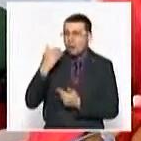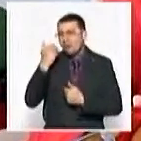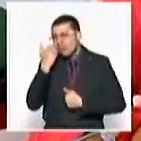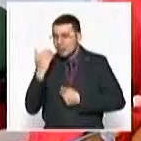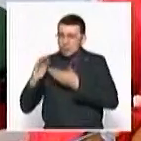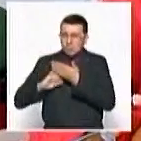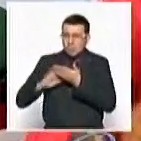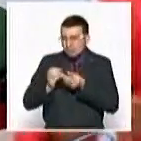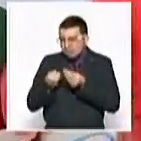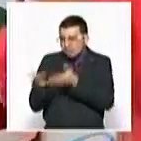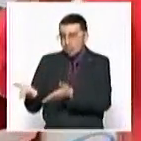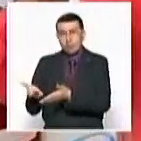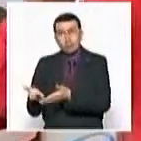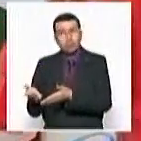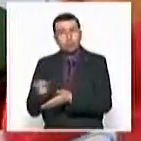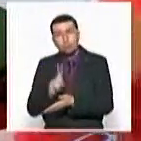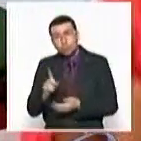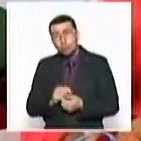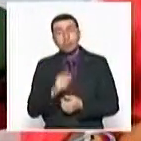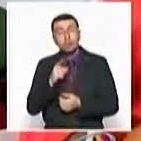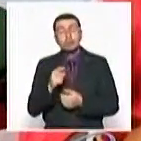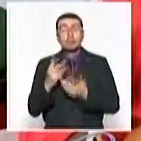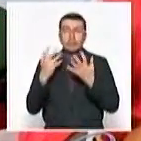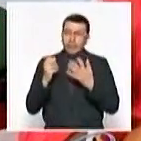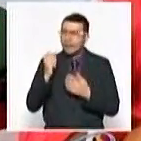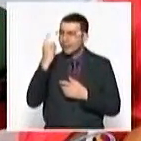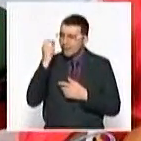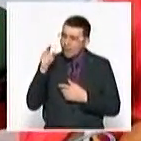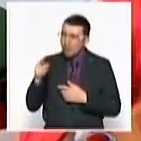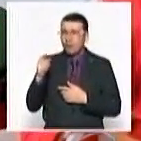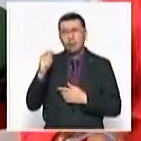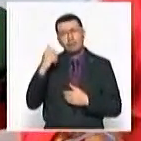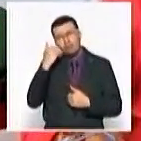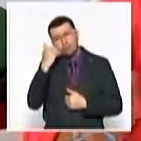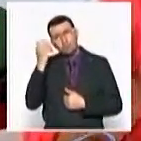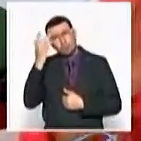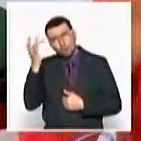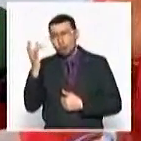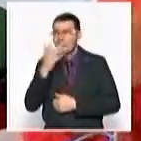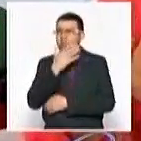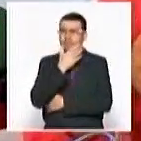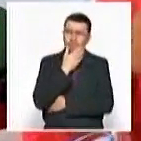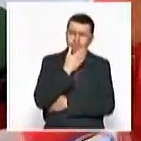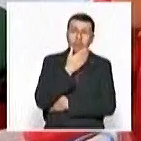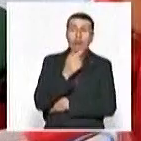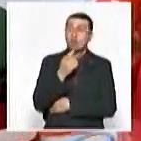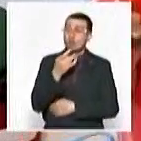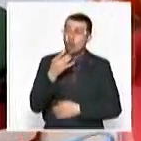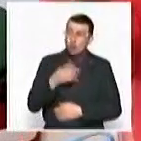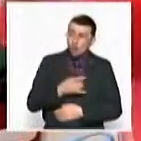la enfermedad, es entender el porqué de la enfermedad. Porque dolor